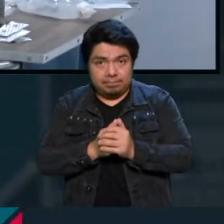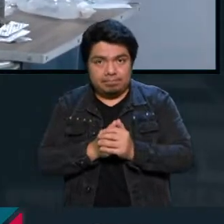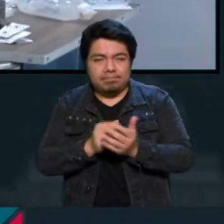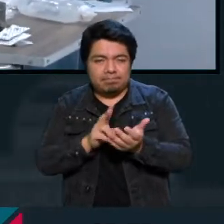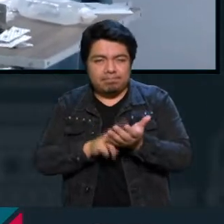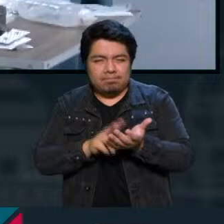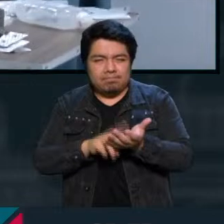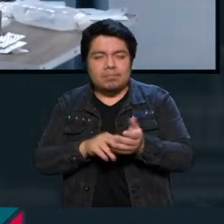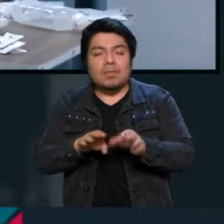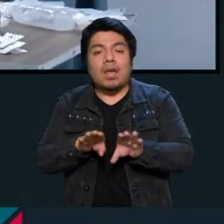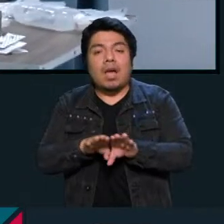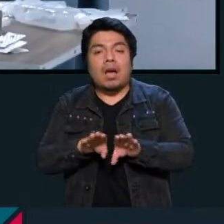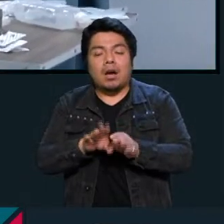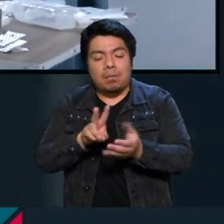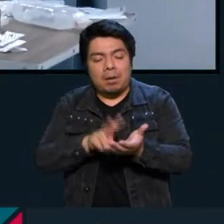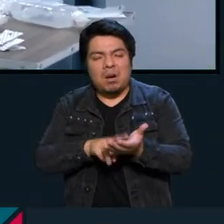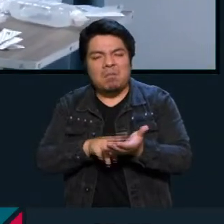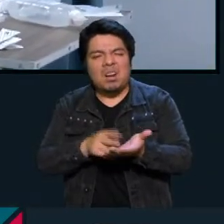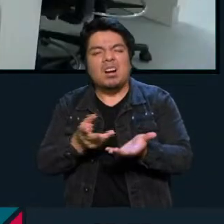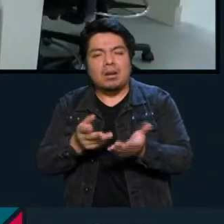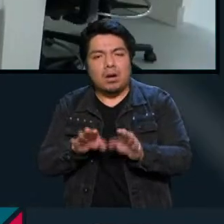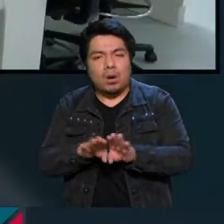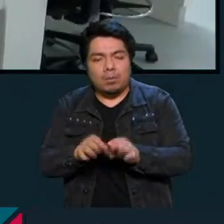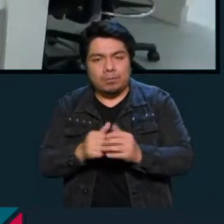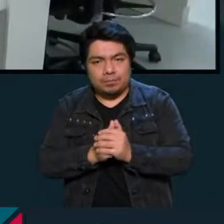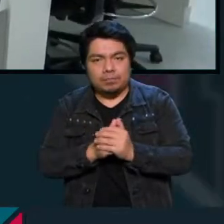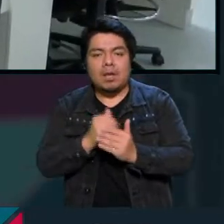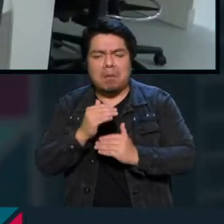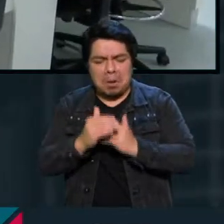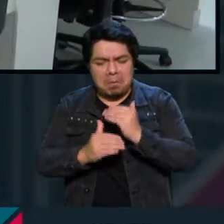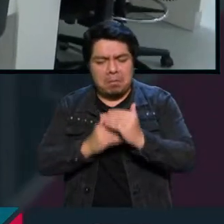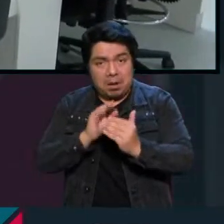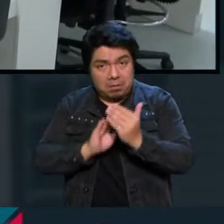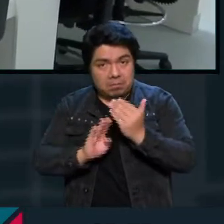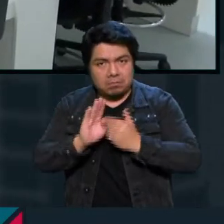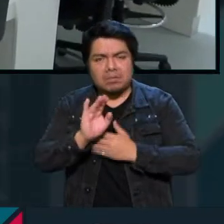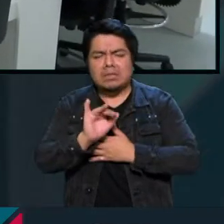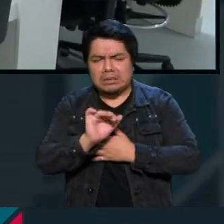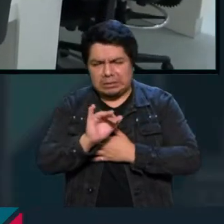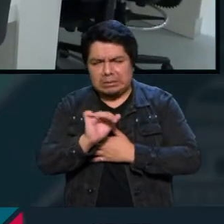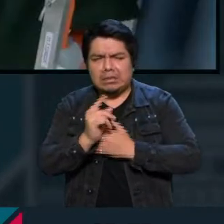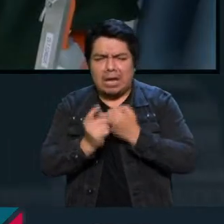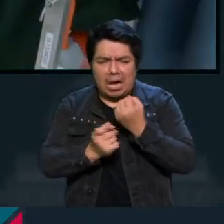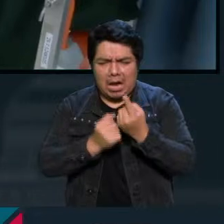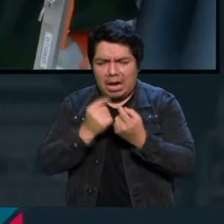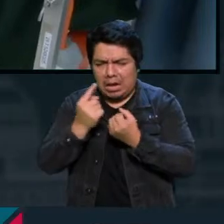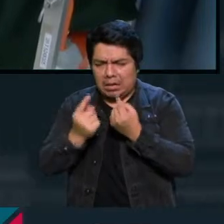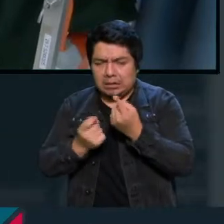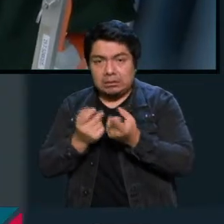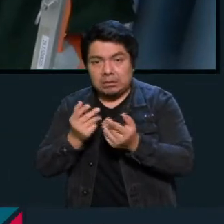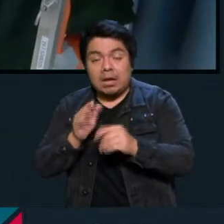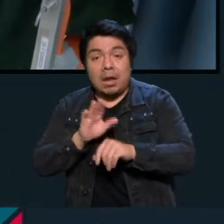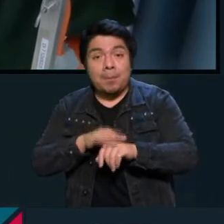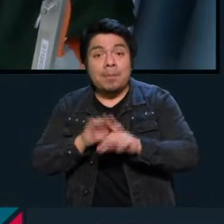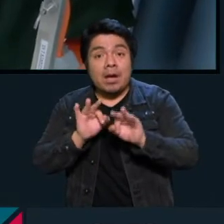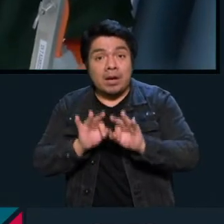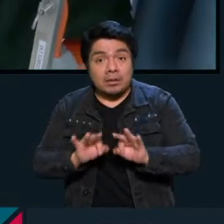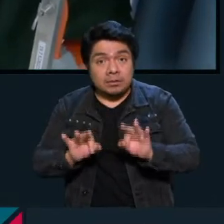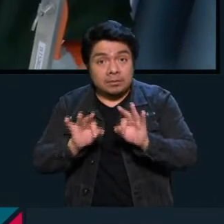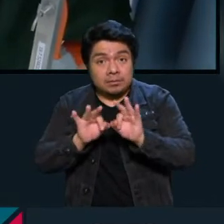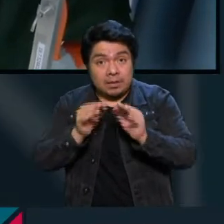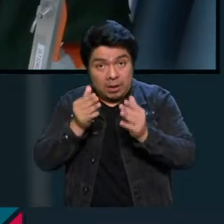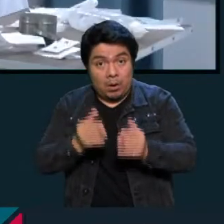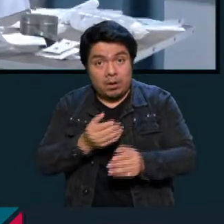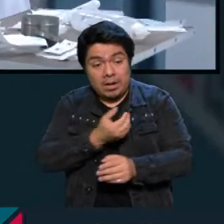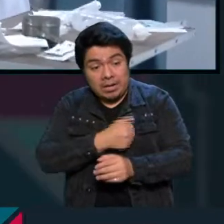espejo plano tenemos la realidad, que es la siguiente. Sí ha habido avances, por supuesto, puedo enumerar algunos de varios. El más importante es que hoy la salud ya se